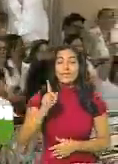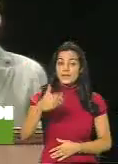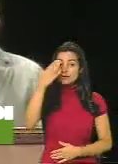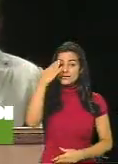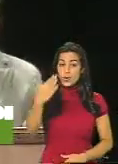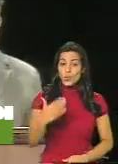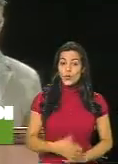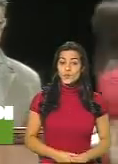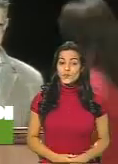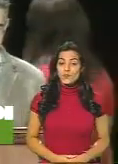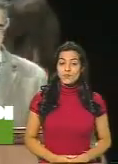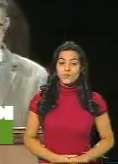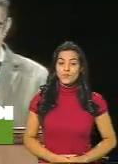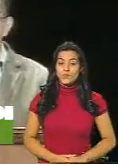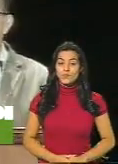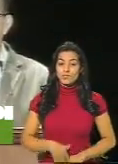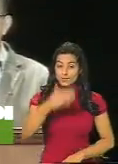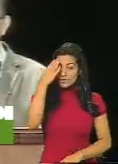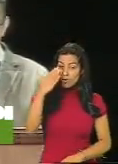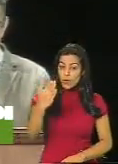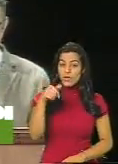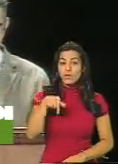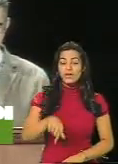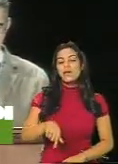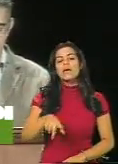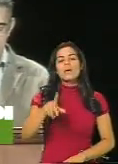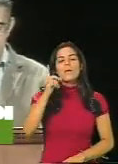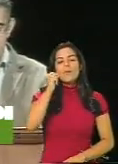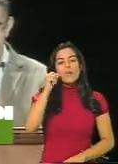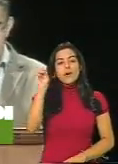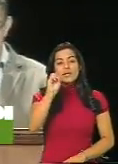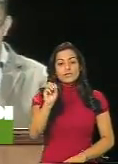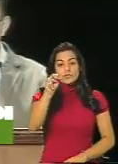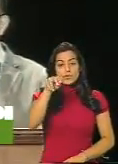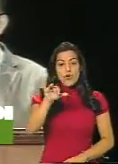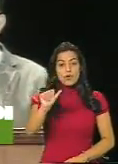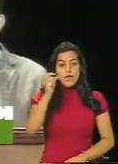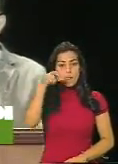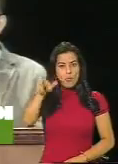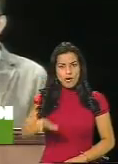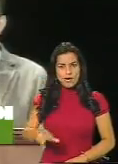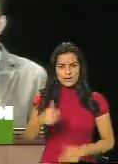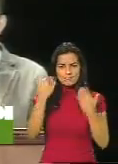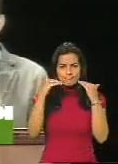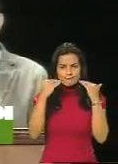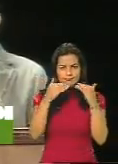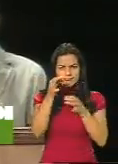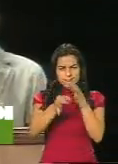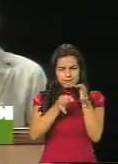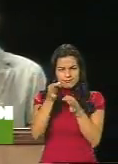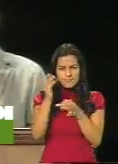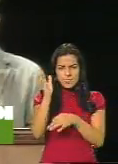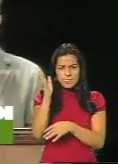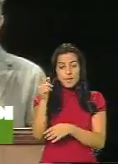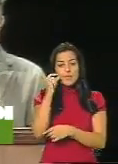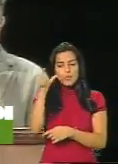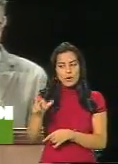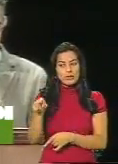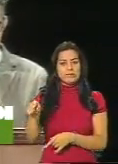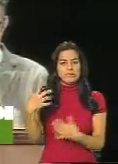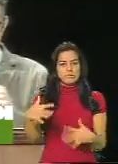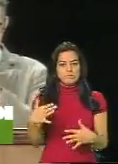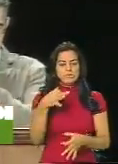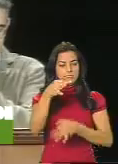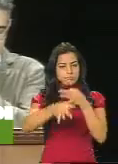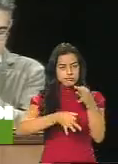Saludamos, bueno, a través de esta decana de la enfermería, Sonia Barca de Rojas, del Hospital Risques, y de sus